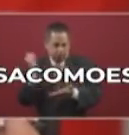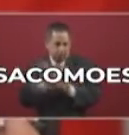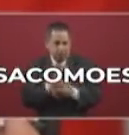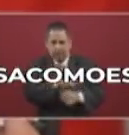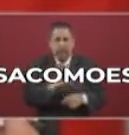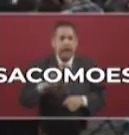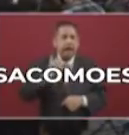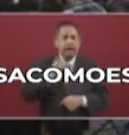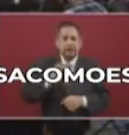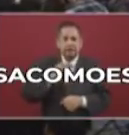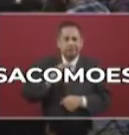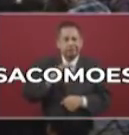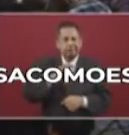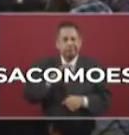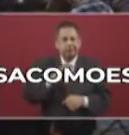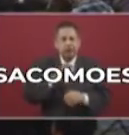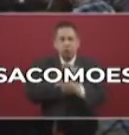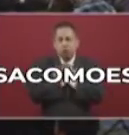Bueno,